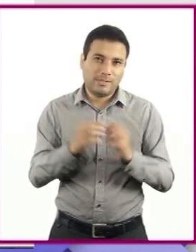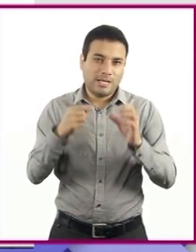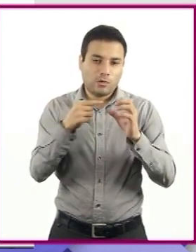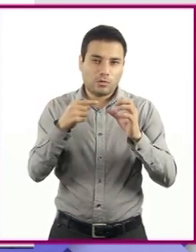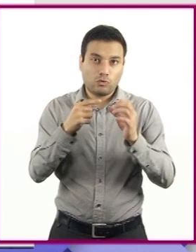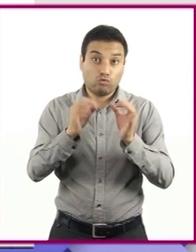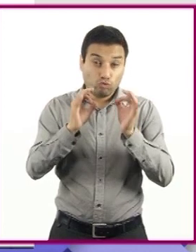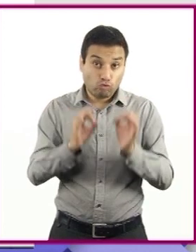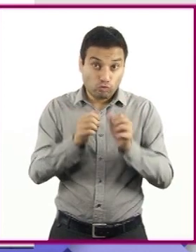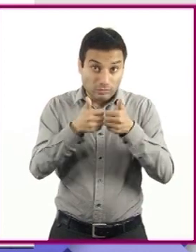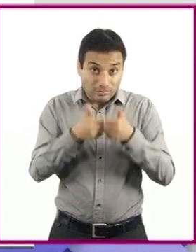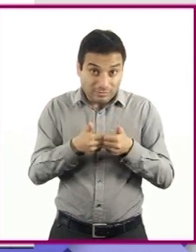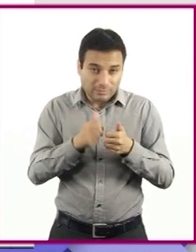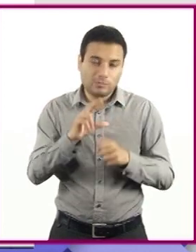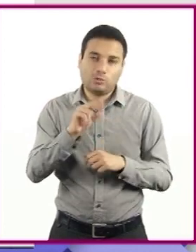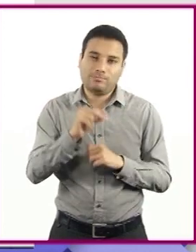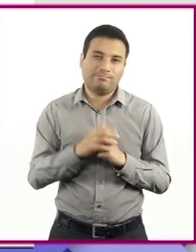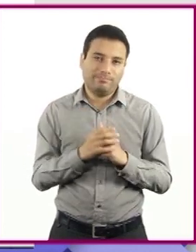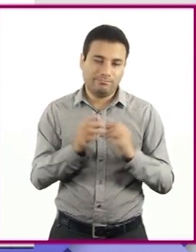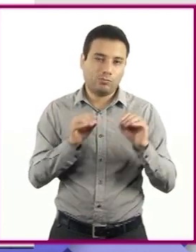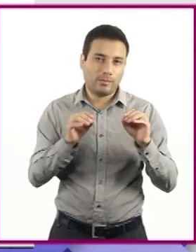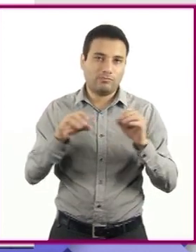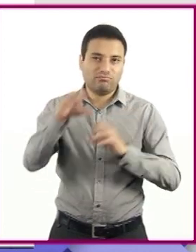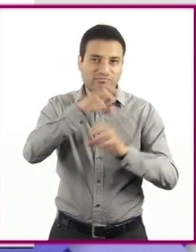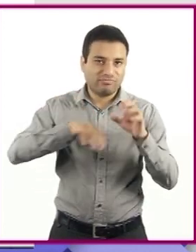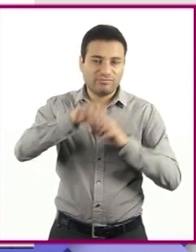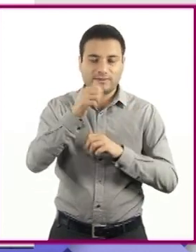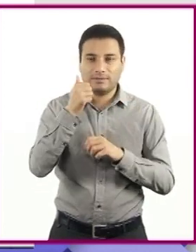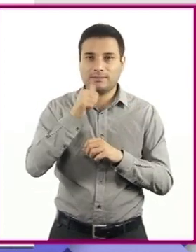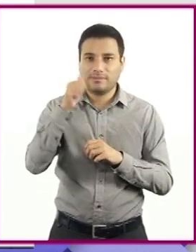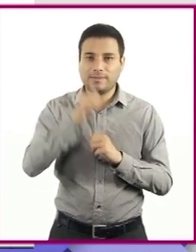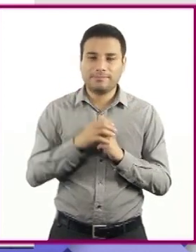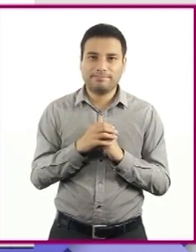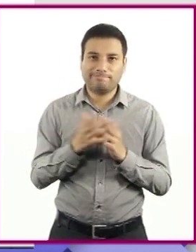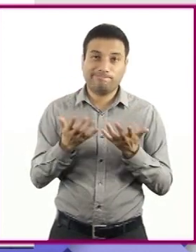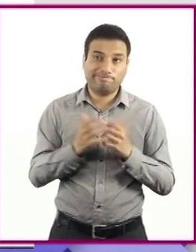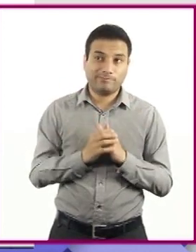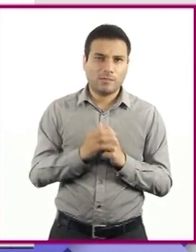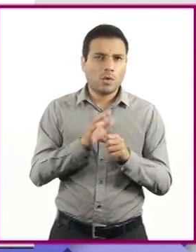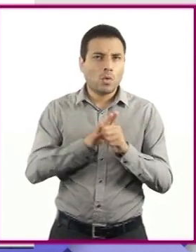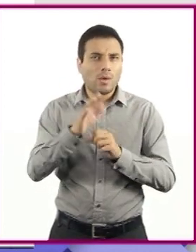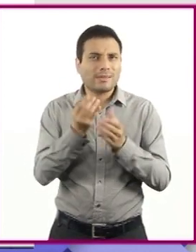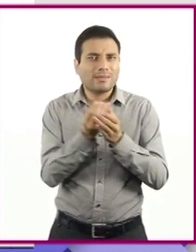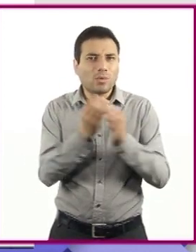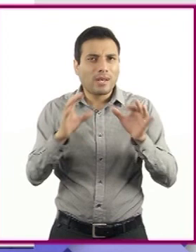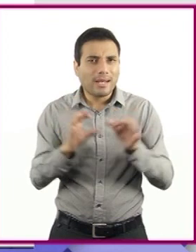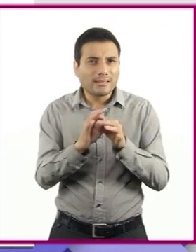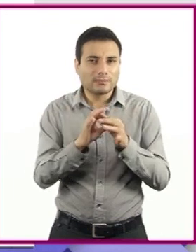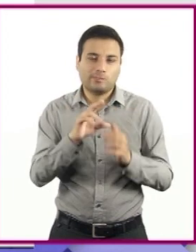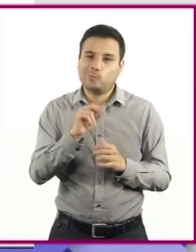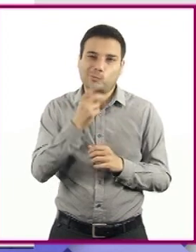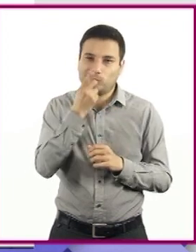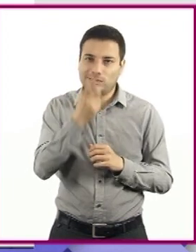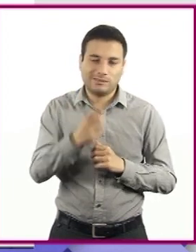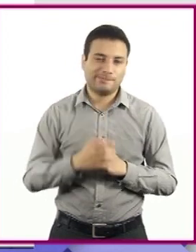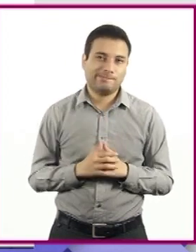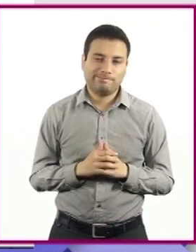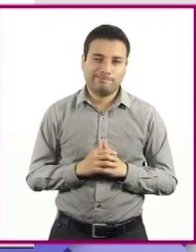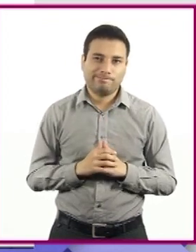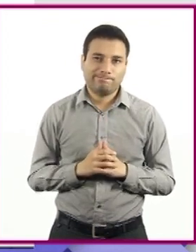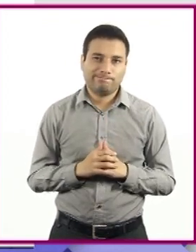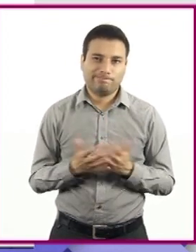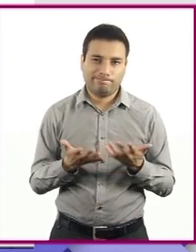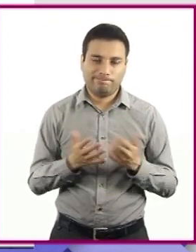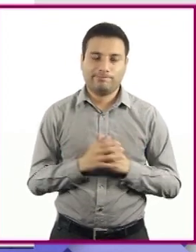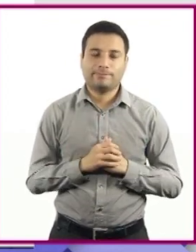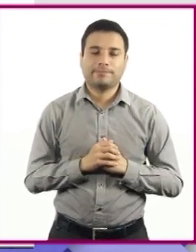están inmóviles. La regla del octeto no aporta información acerca del tipo de enlace que se forman entre los átomos para completar su